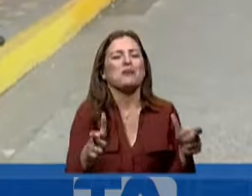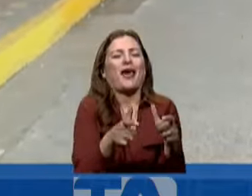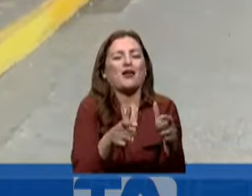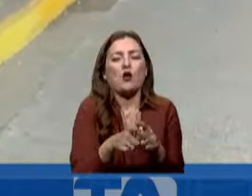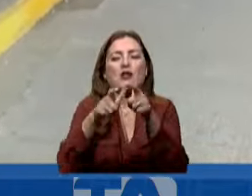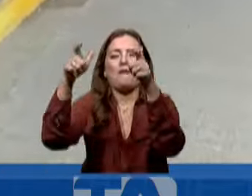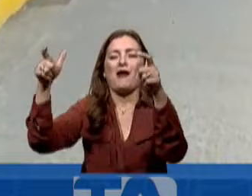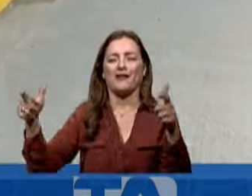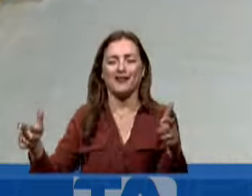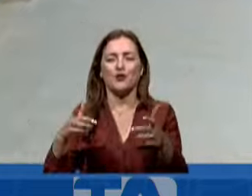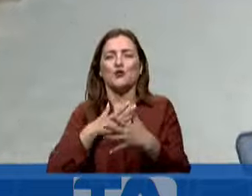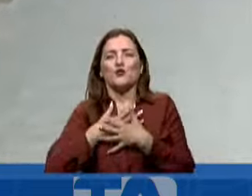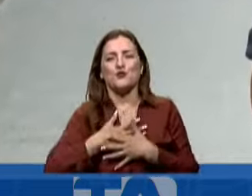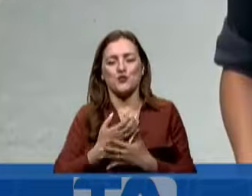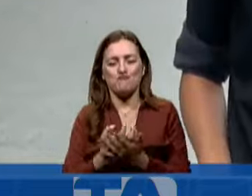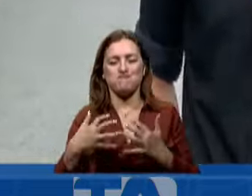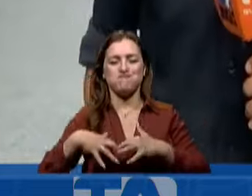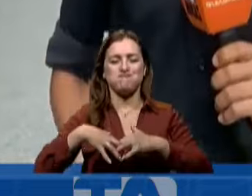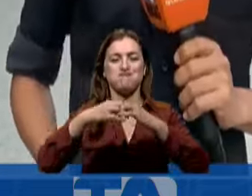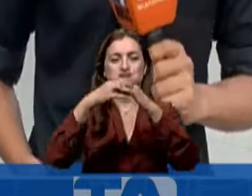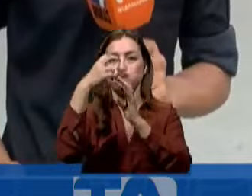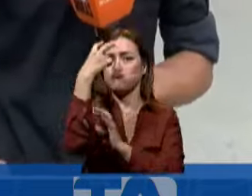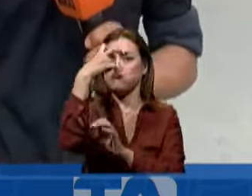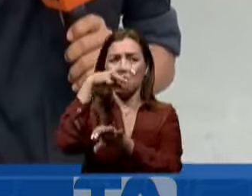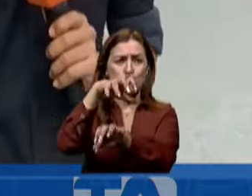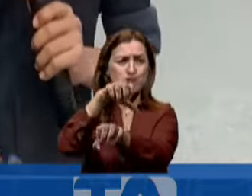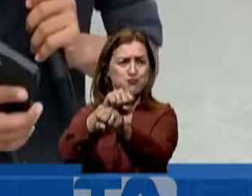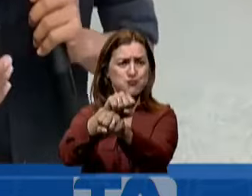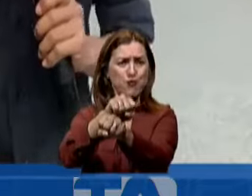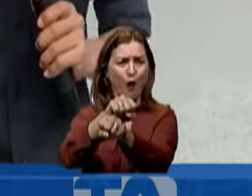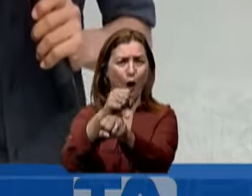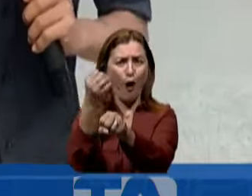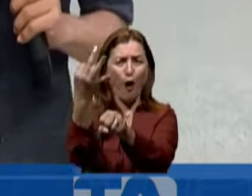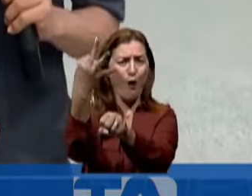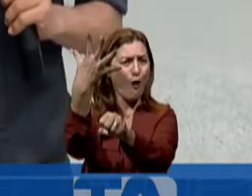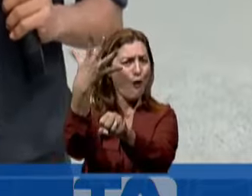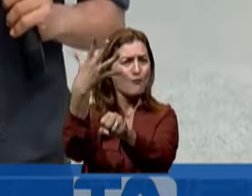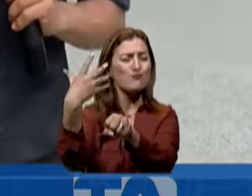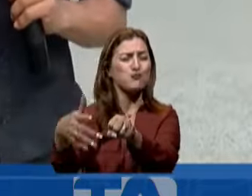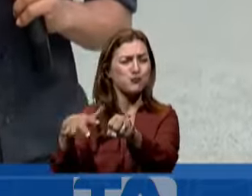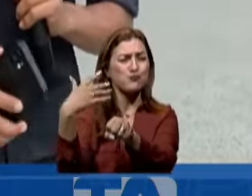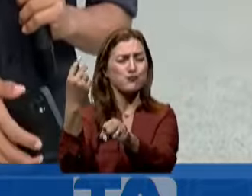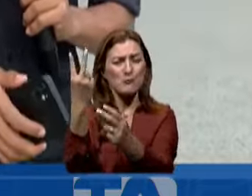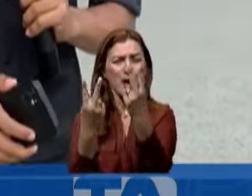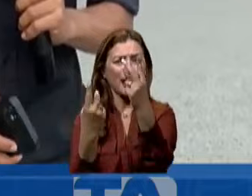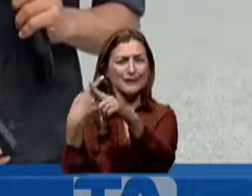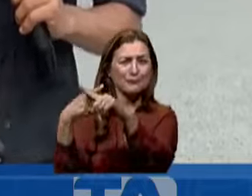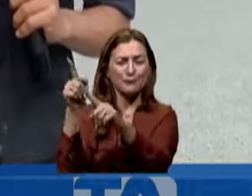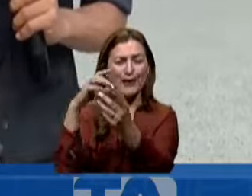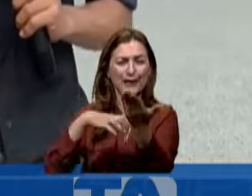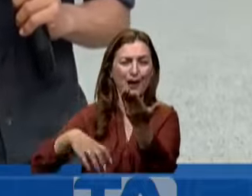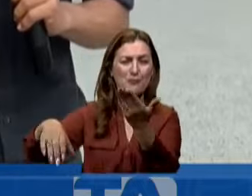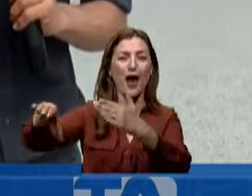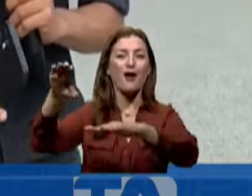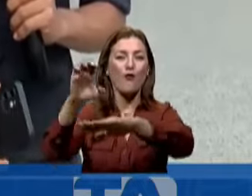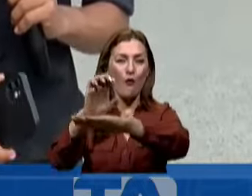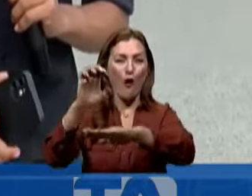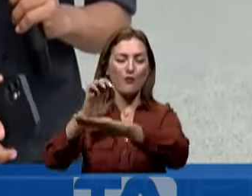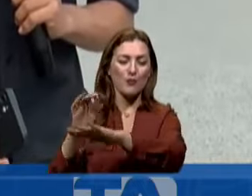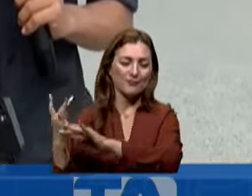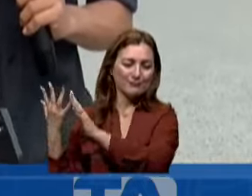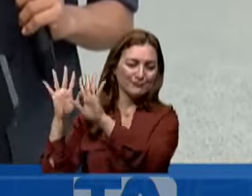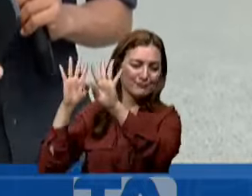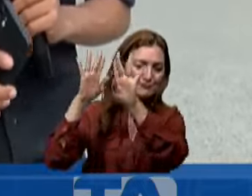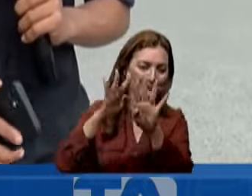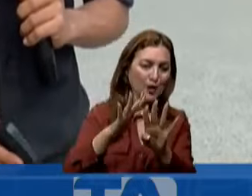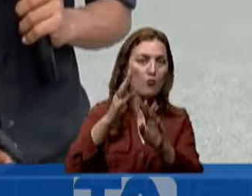negocios más grandes. La ocupación hotelera también ha sido una ocupación amplia, ya que varios visitantes de diferentes partes del Ecuador y de diferentes